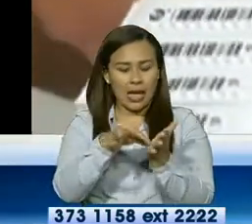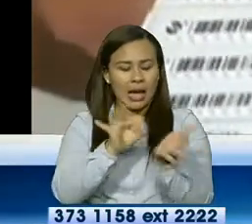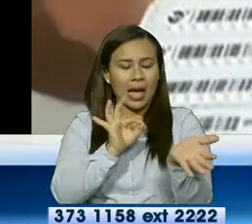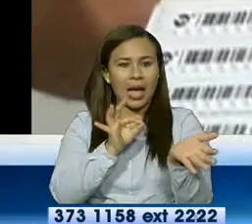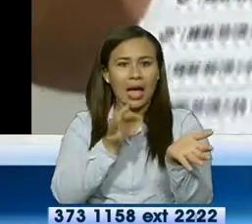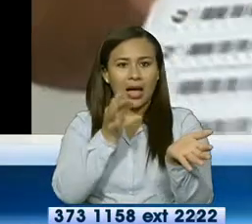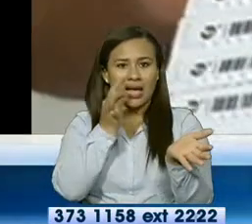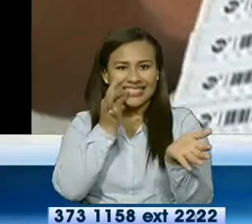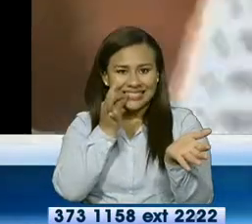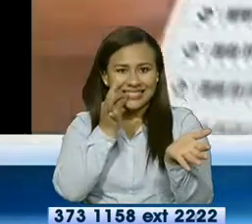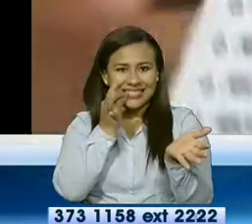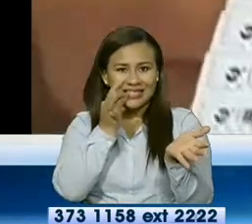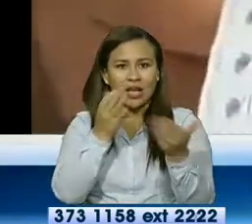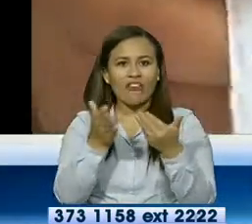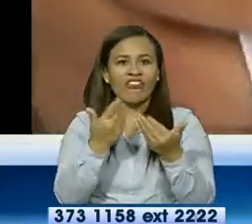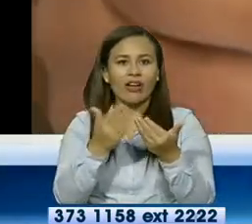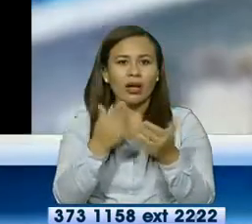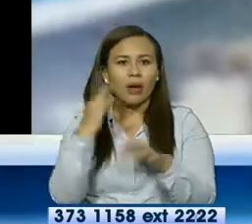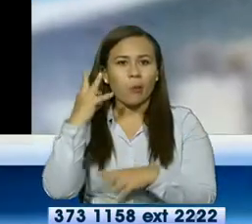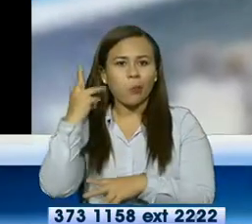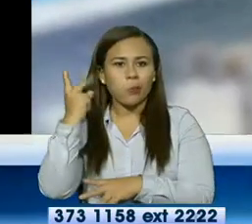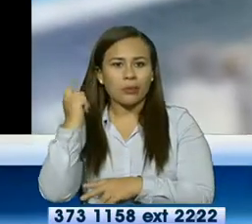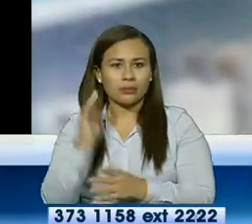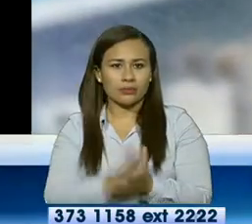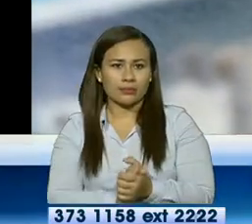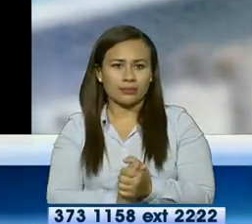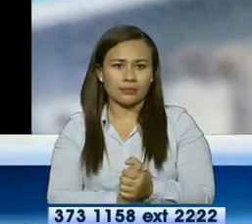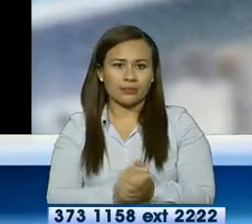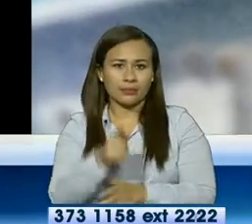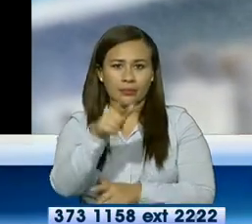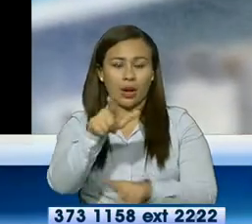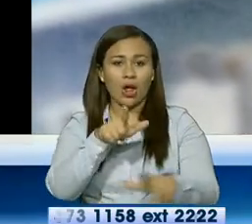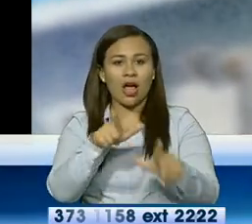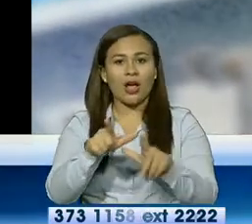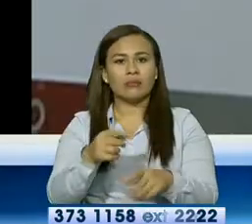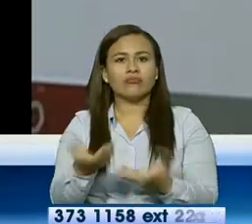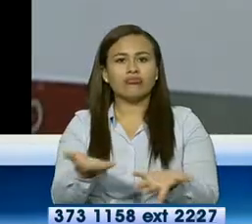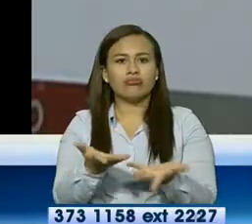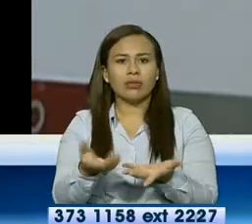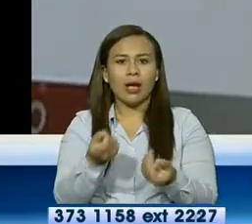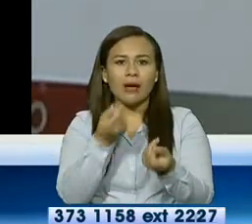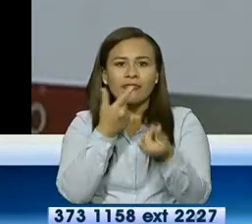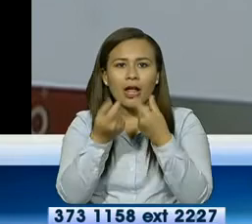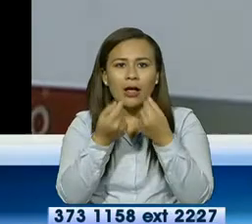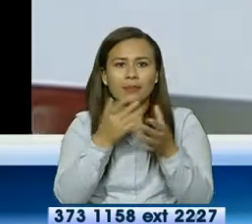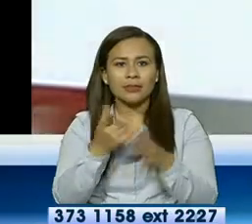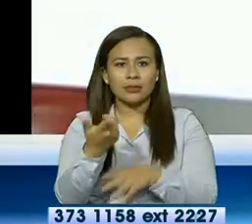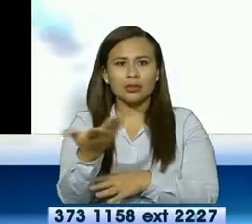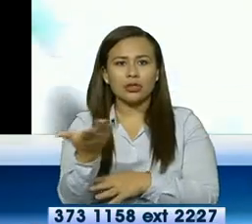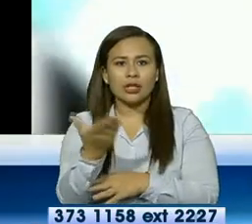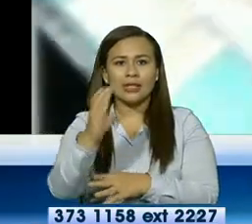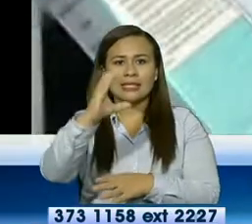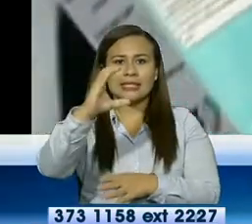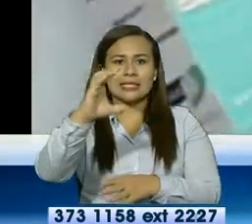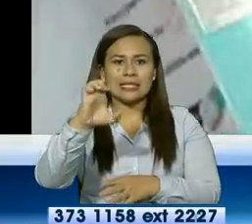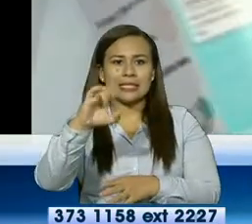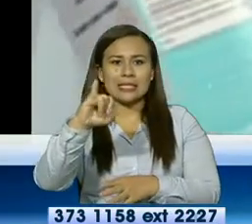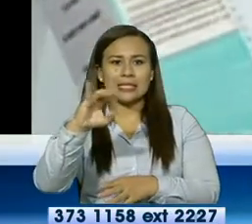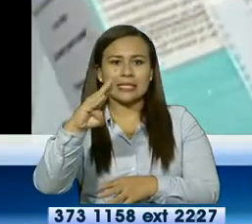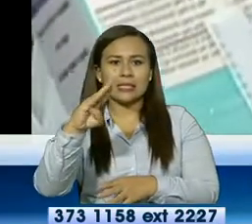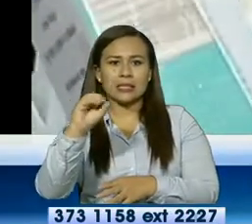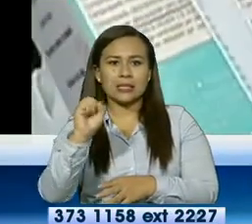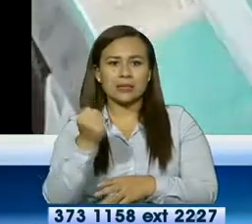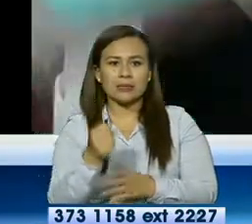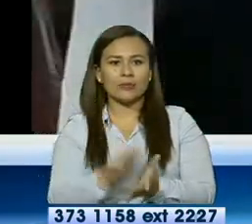sin ser detectados por el sensor. El hecho se registró en una farmacia de Los Ceibos, al norte de Guayaquil. Entre los dos tienen un